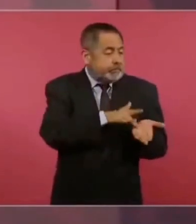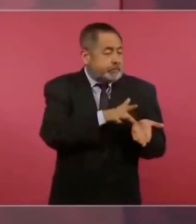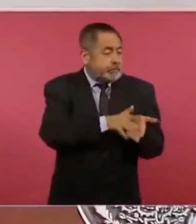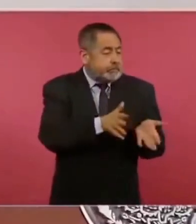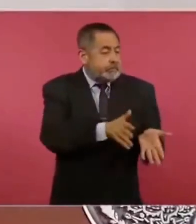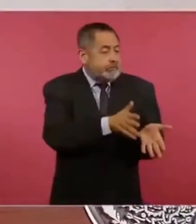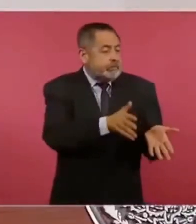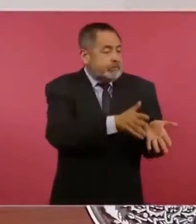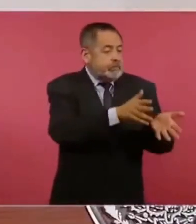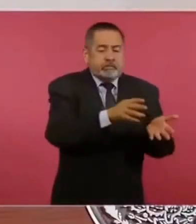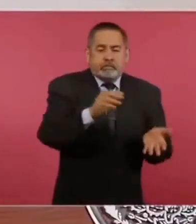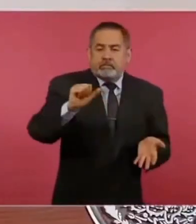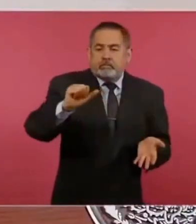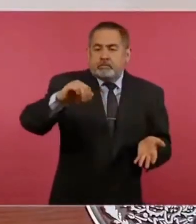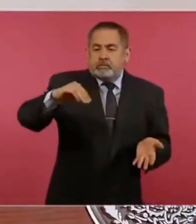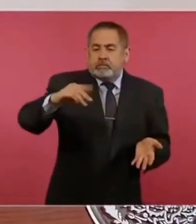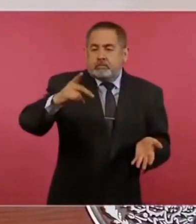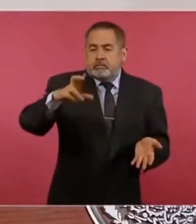amparos